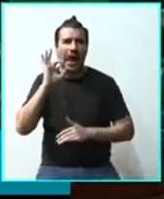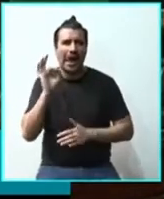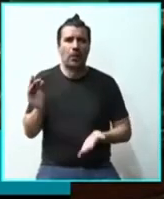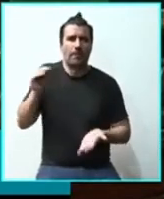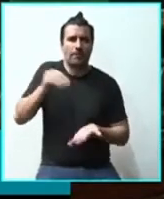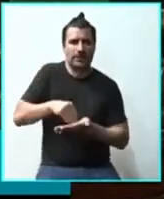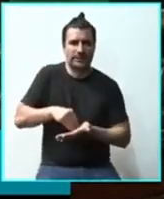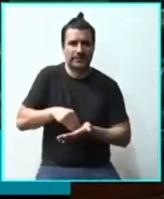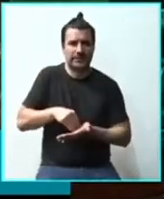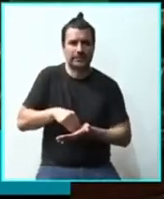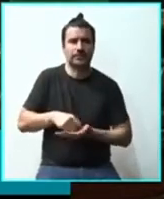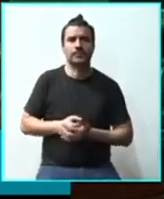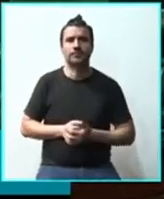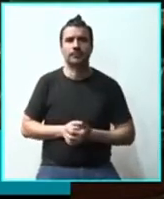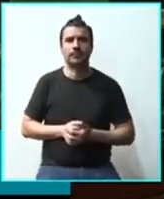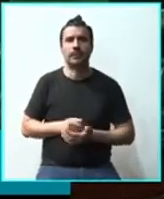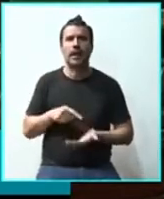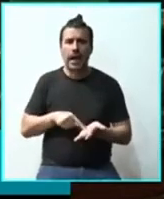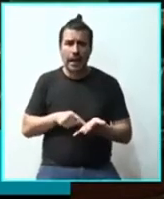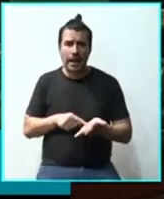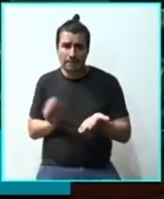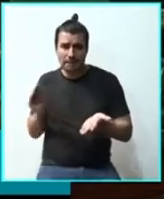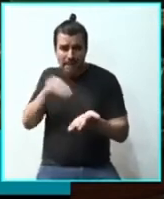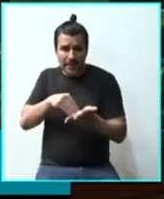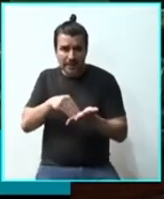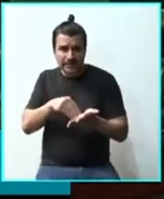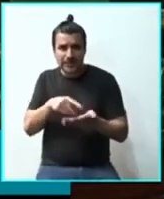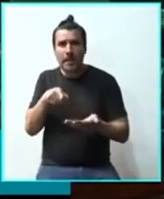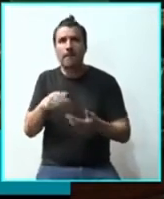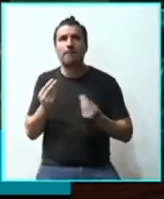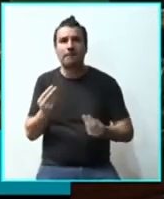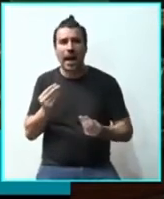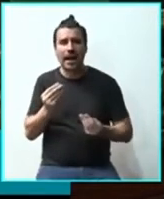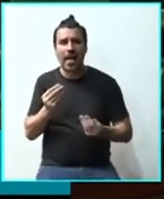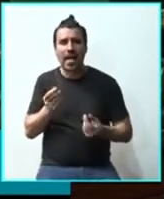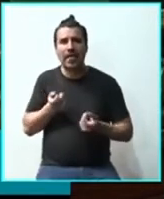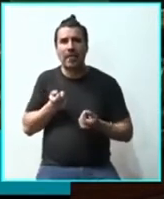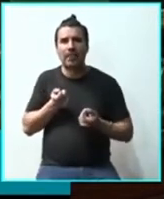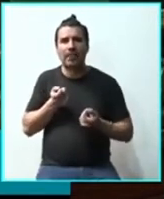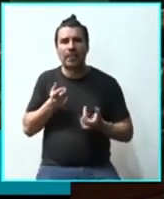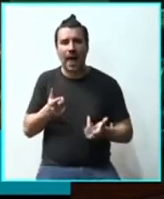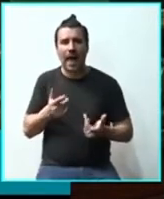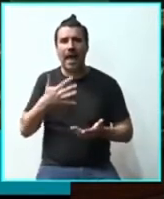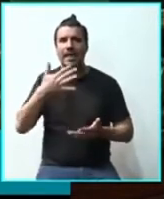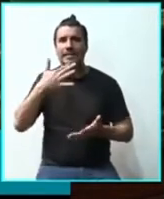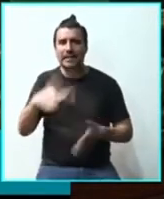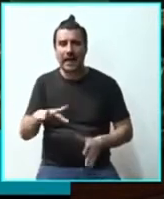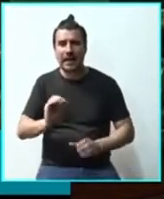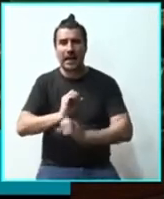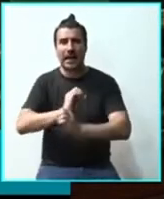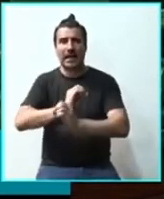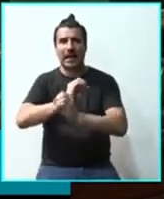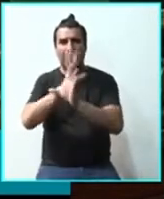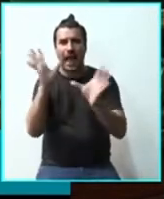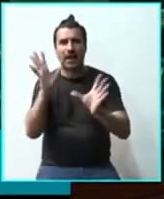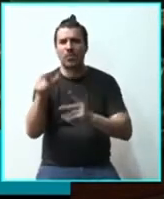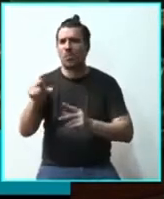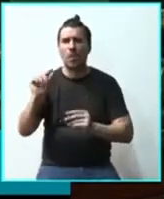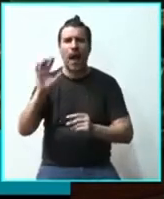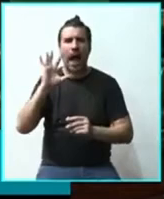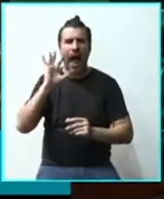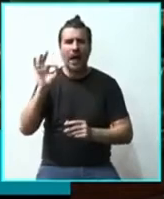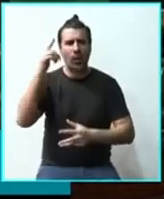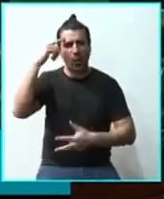que ayudan en tanta confusión a clarificar algunas cuestiones.